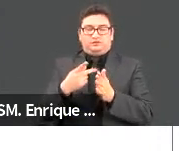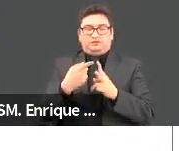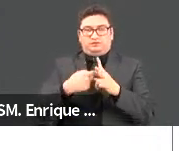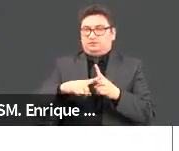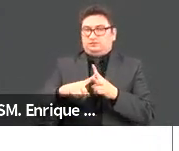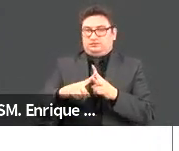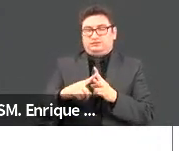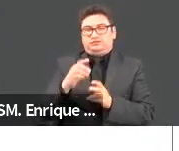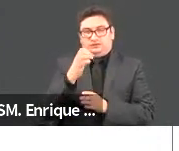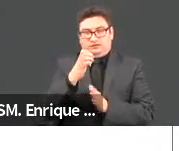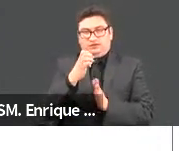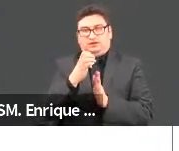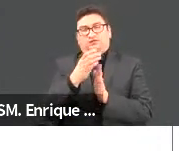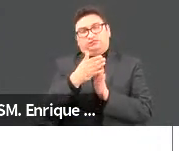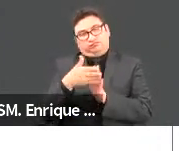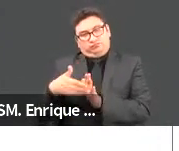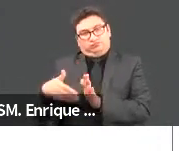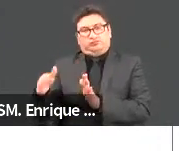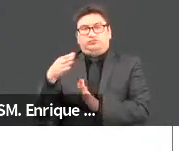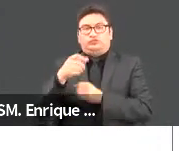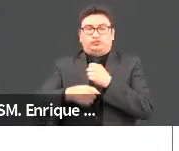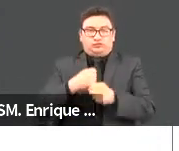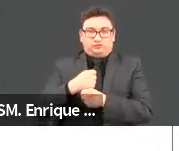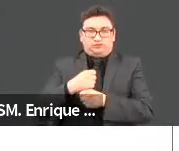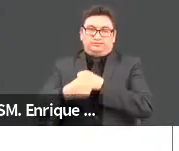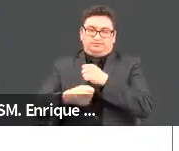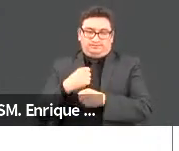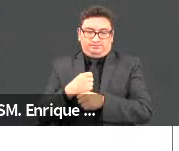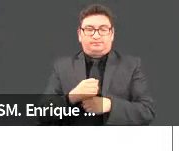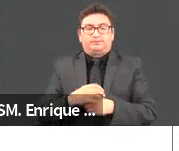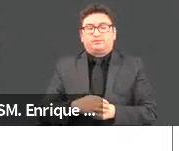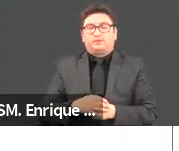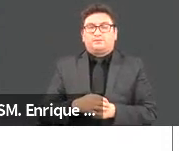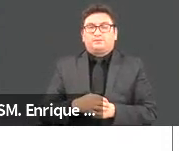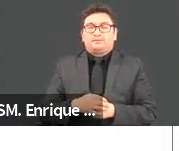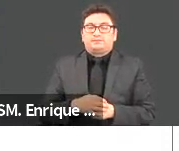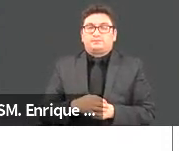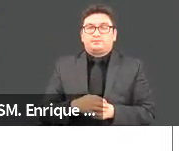de enero de cada año. La versión